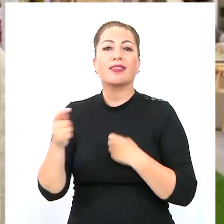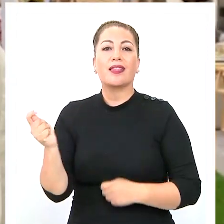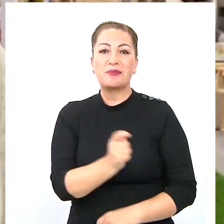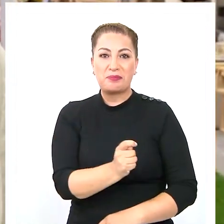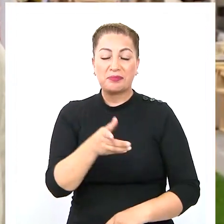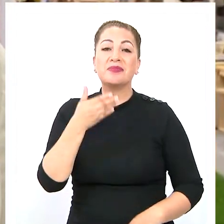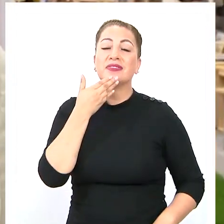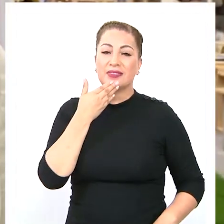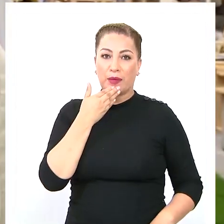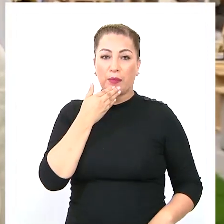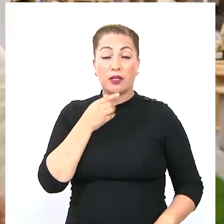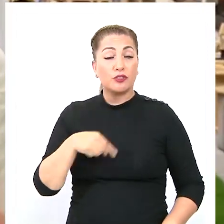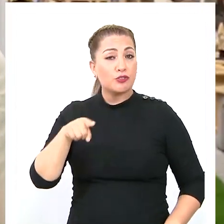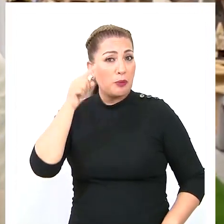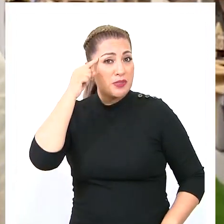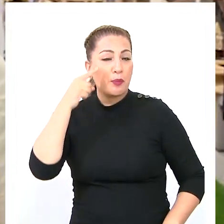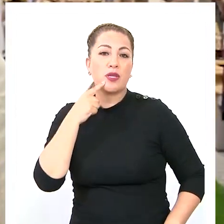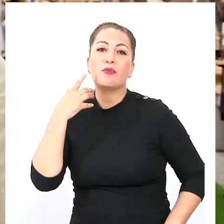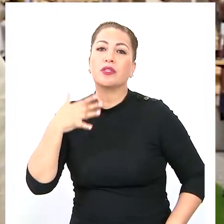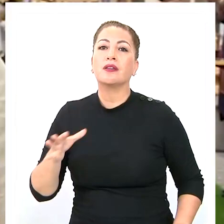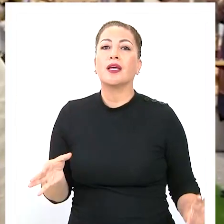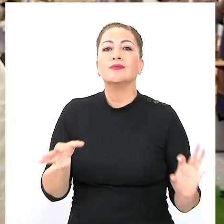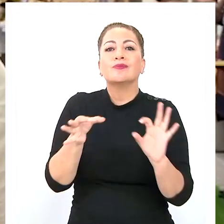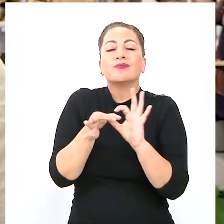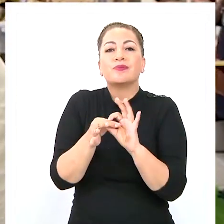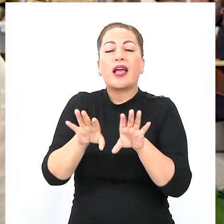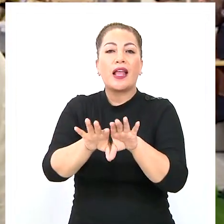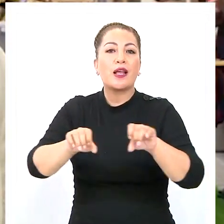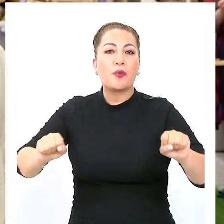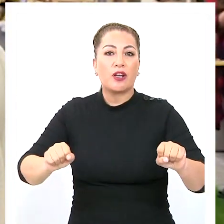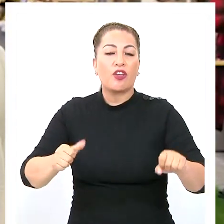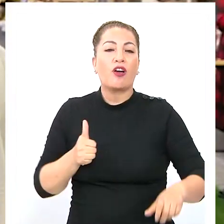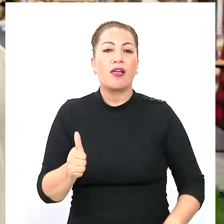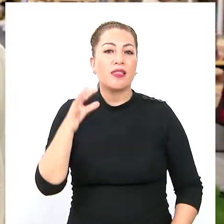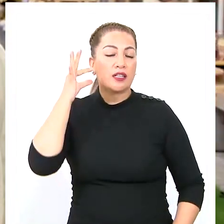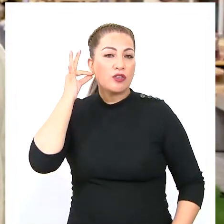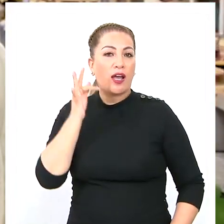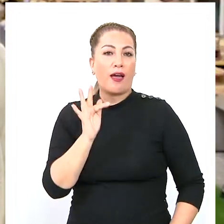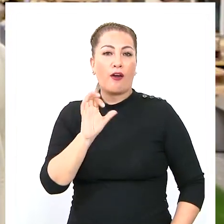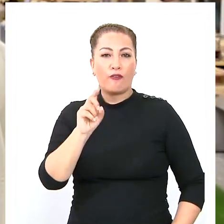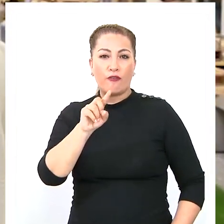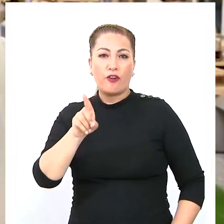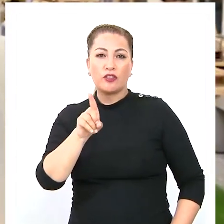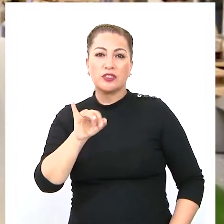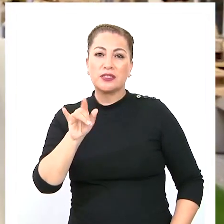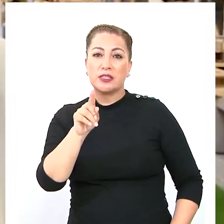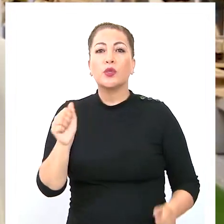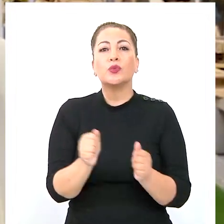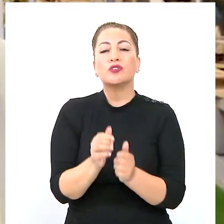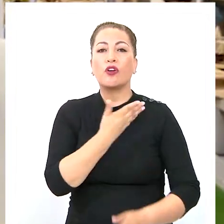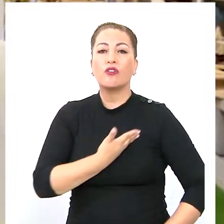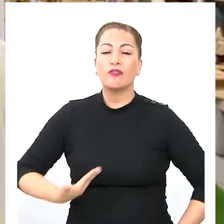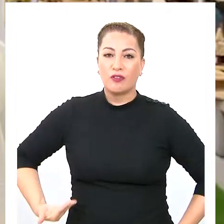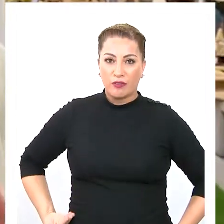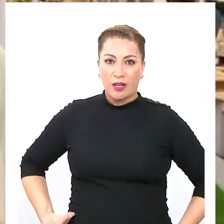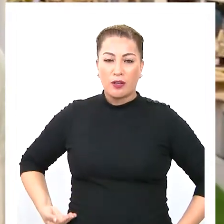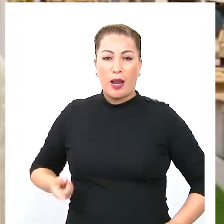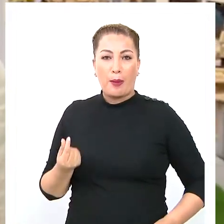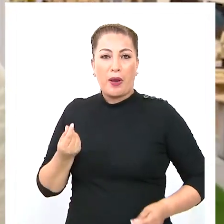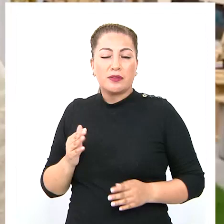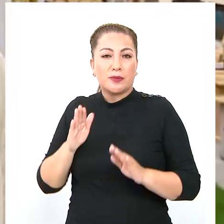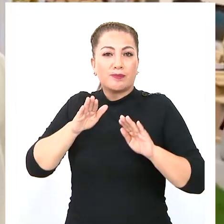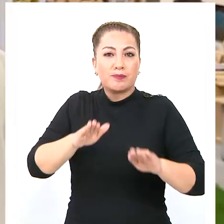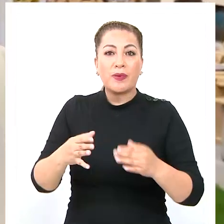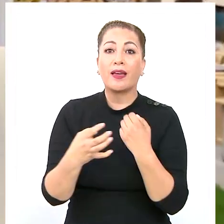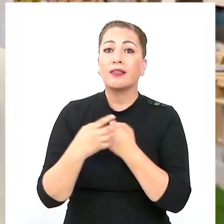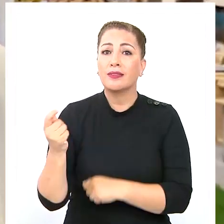Tarapacá. Y también valoramos el convenio ya la directora del FOSIS con el gobierno regional que pone a discusión de recursos en